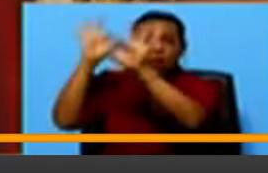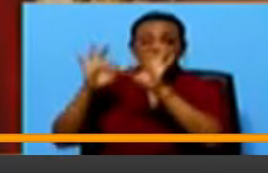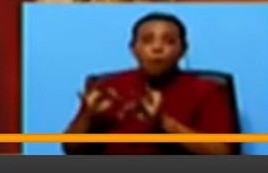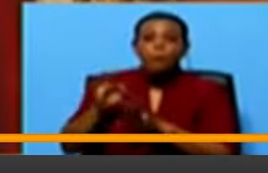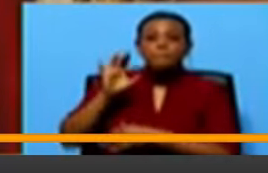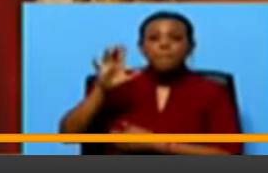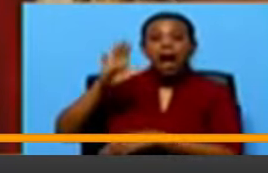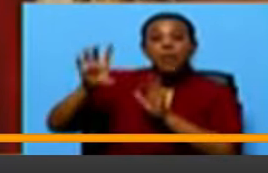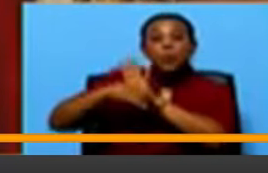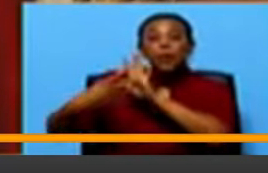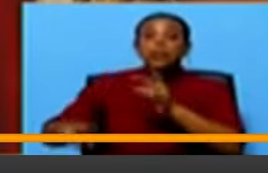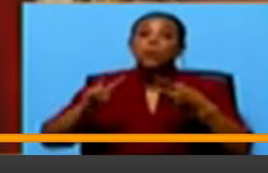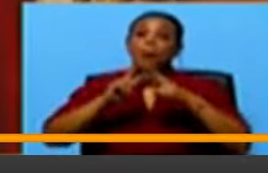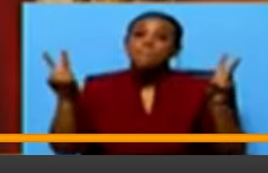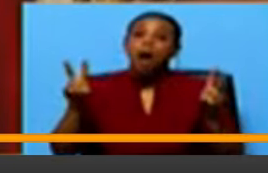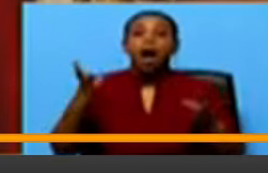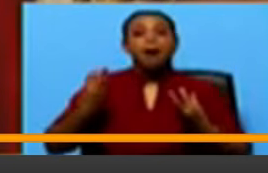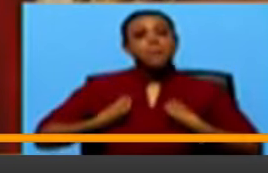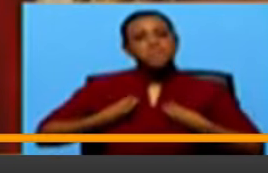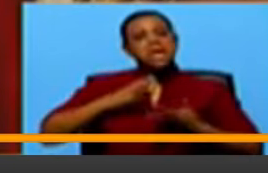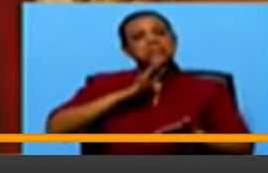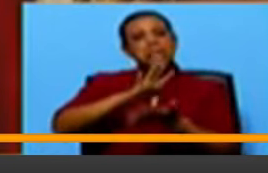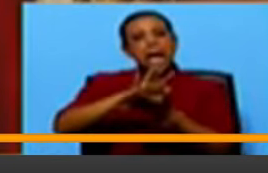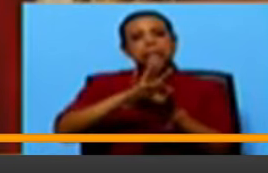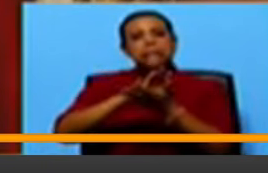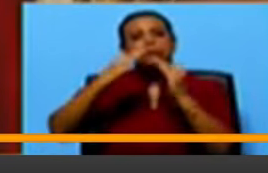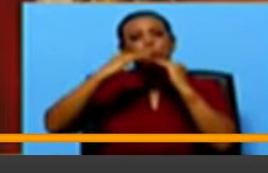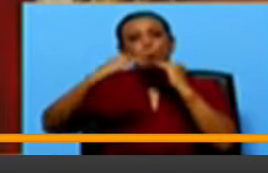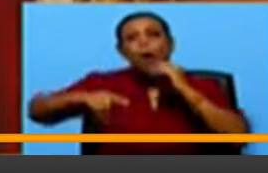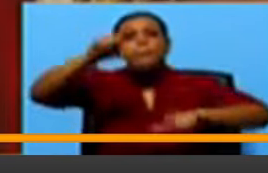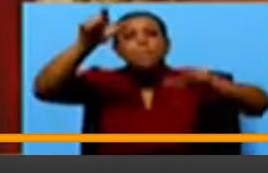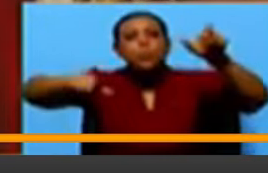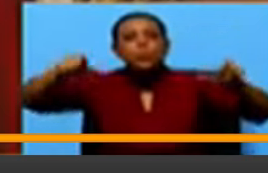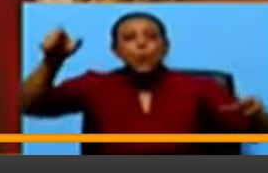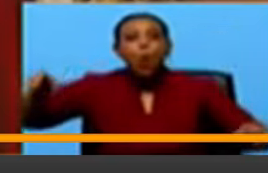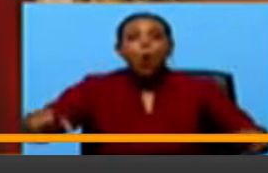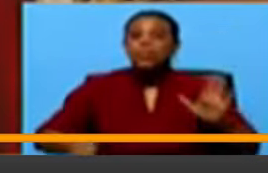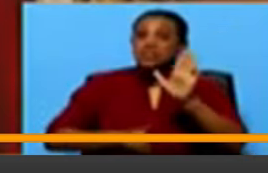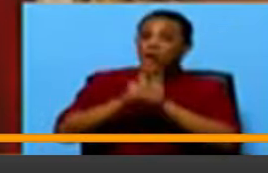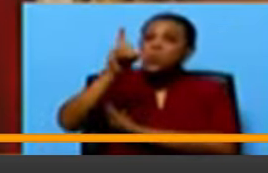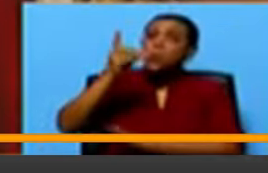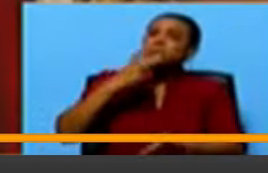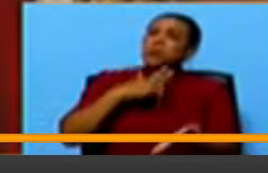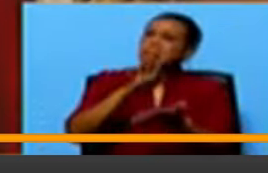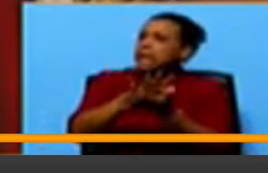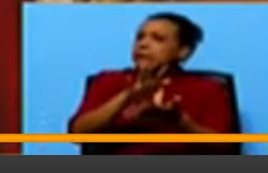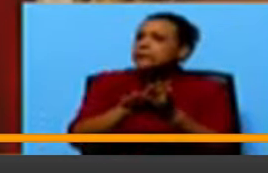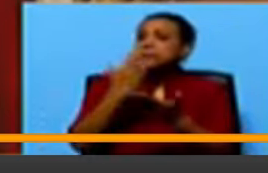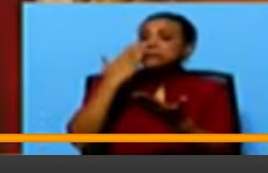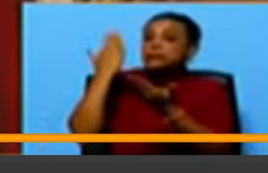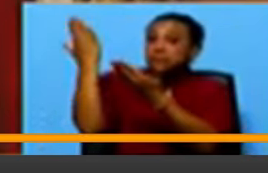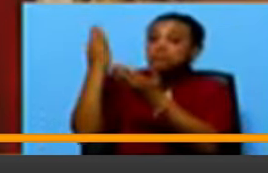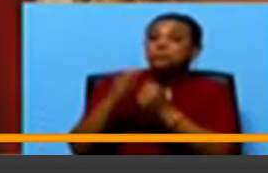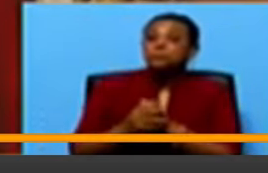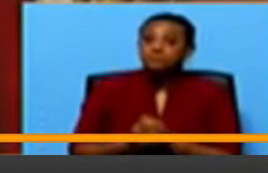en su derecho a la paz, en su derecho al desarrollo pacífico.